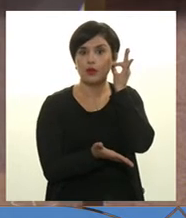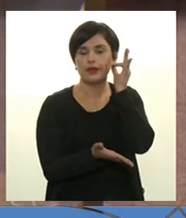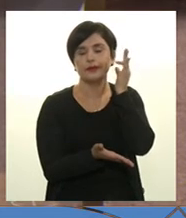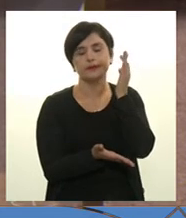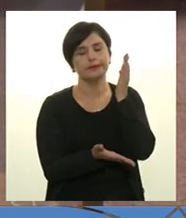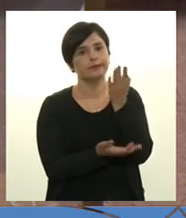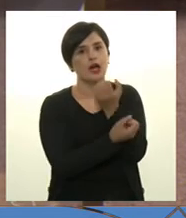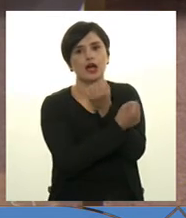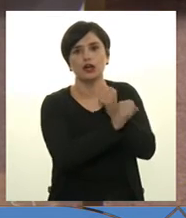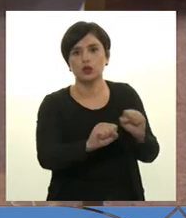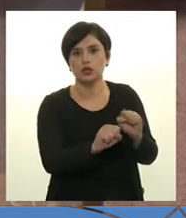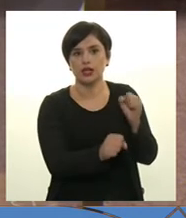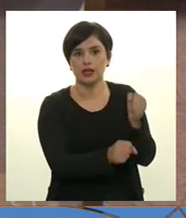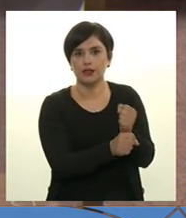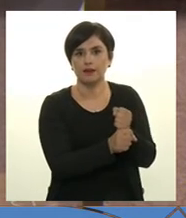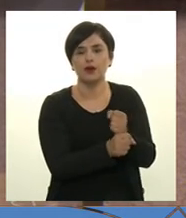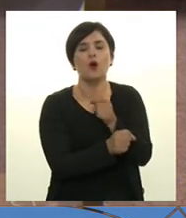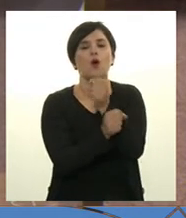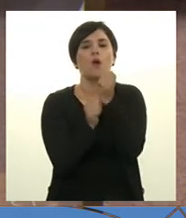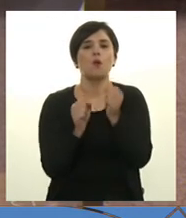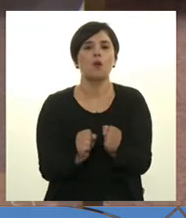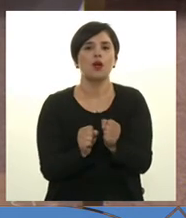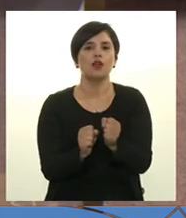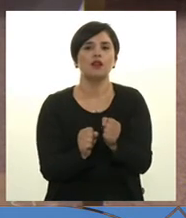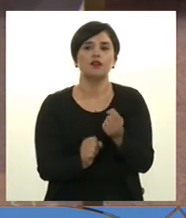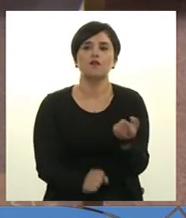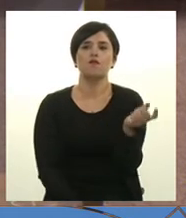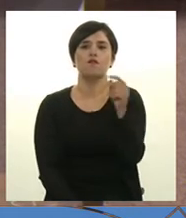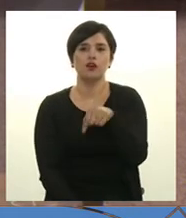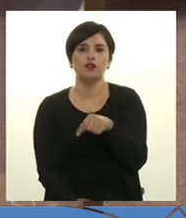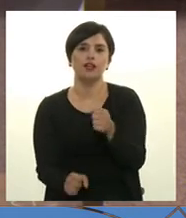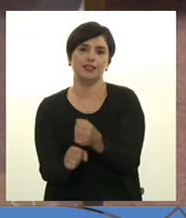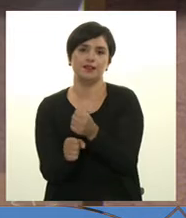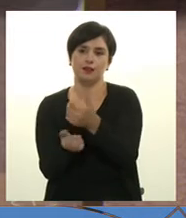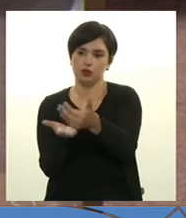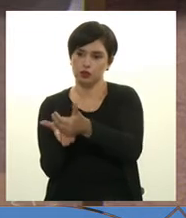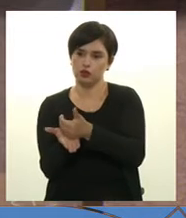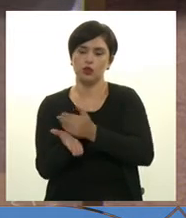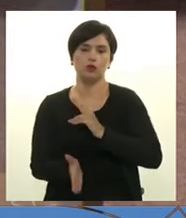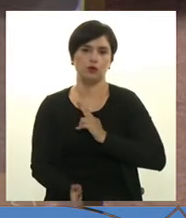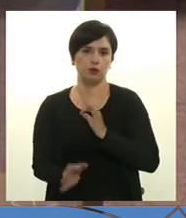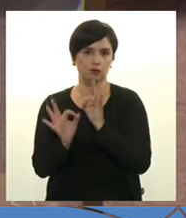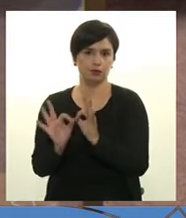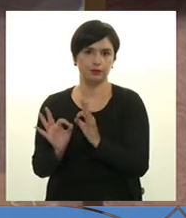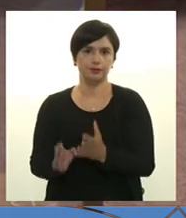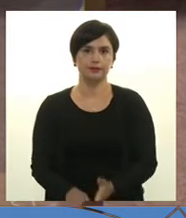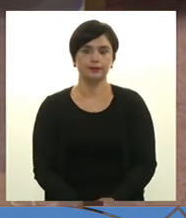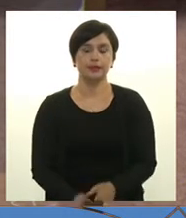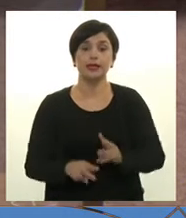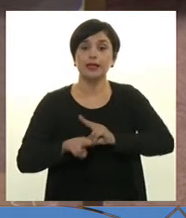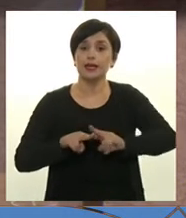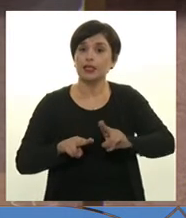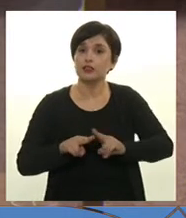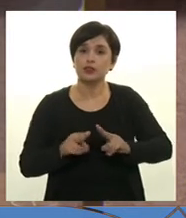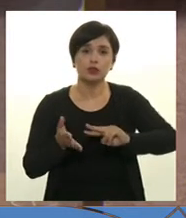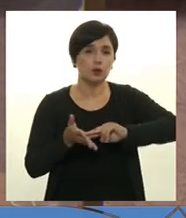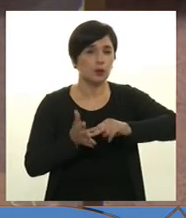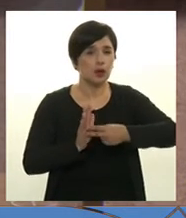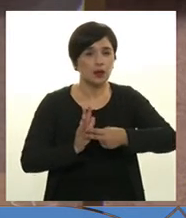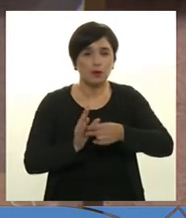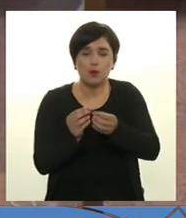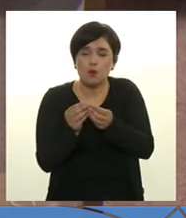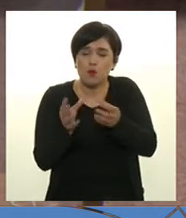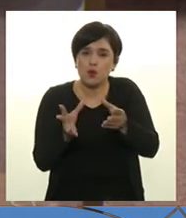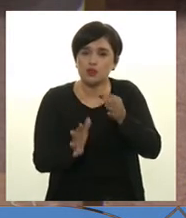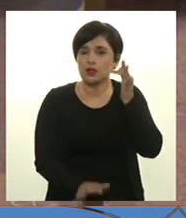remunerado puedan volver a trabajar de manera remunerada y también formal las soluciones para el drama que viven cientos de miles de mujeres